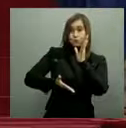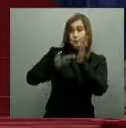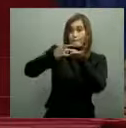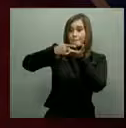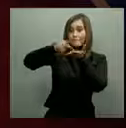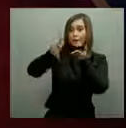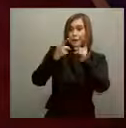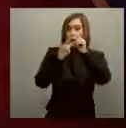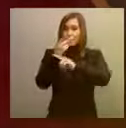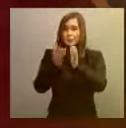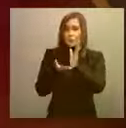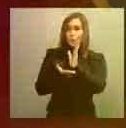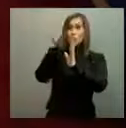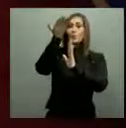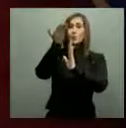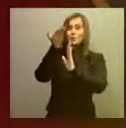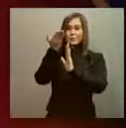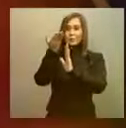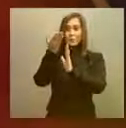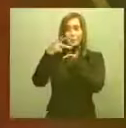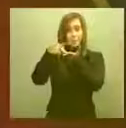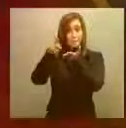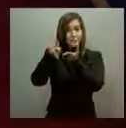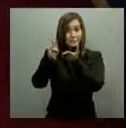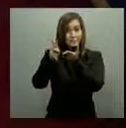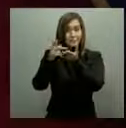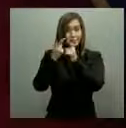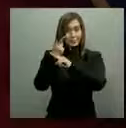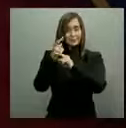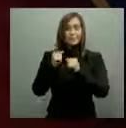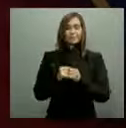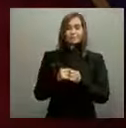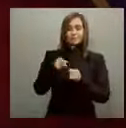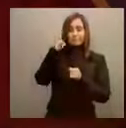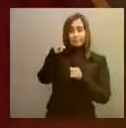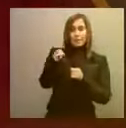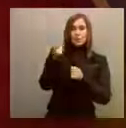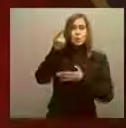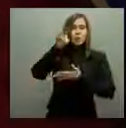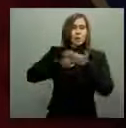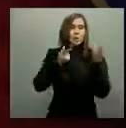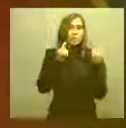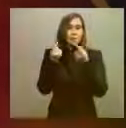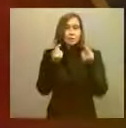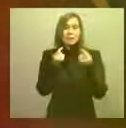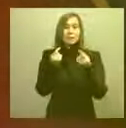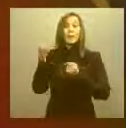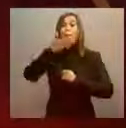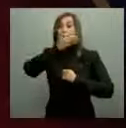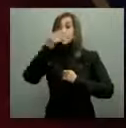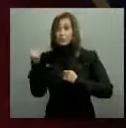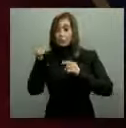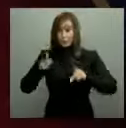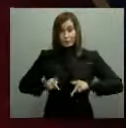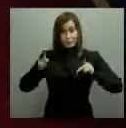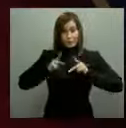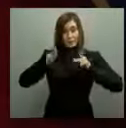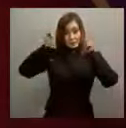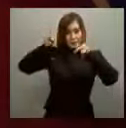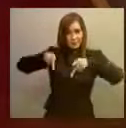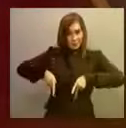del salario mínimo en nuestro país. Esta medida va a garantizar una mejor calidad de vida para todos los ciudadanos,